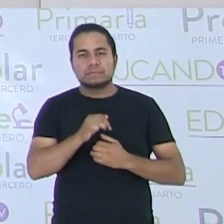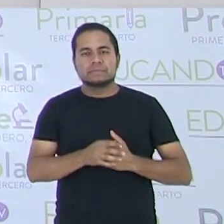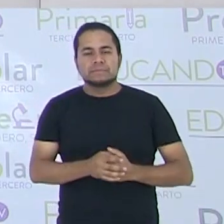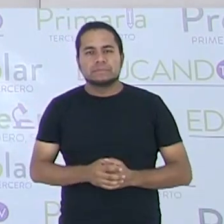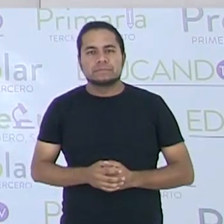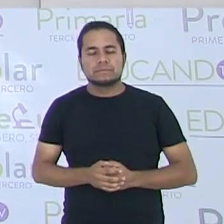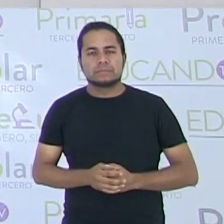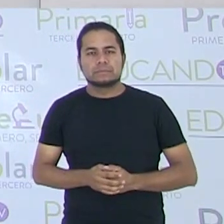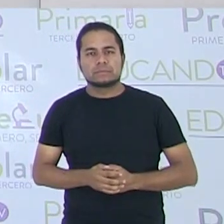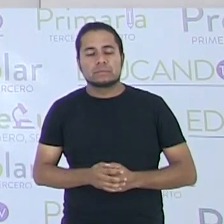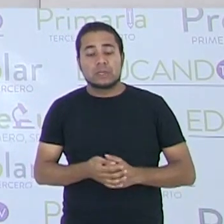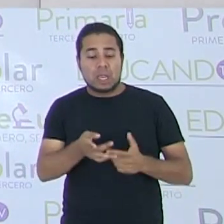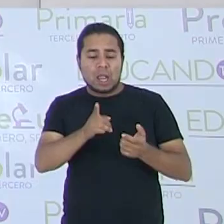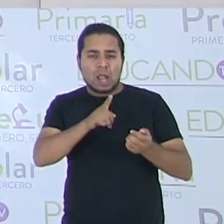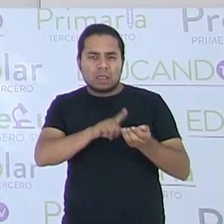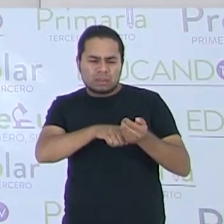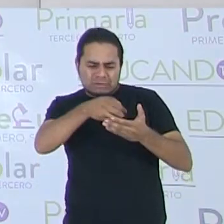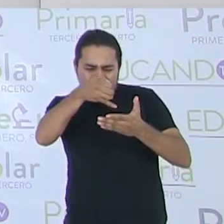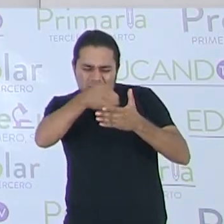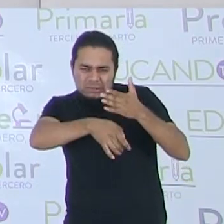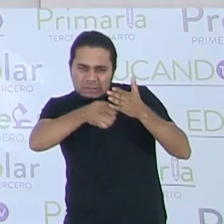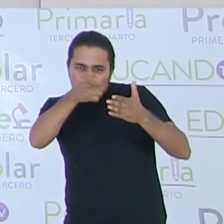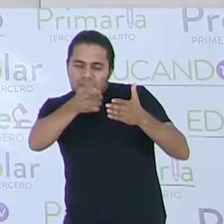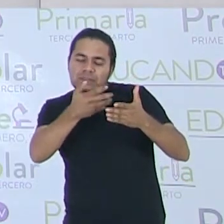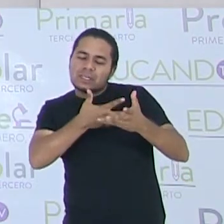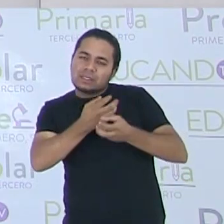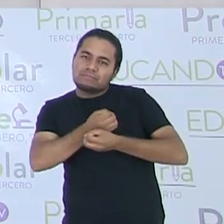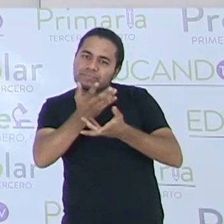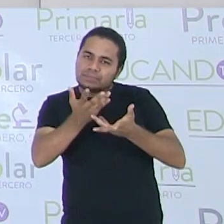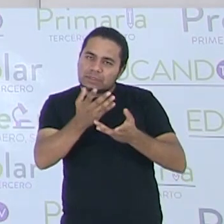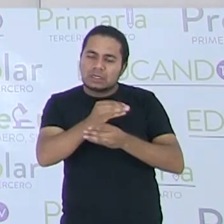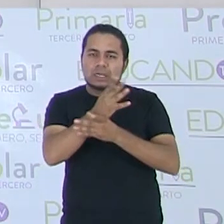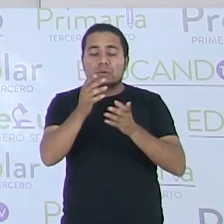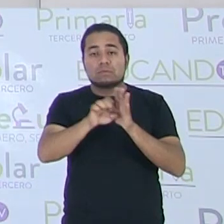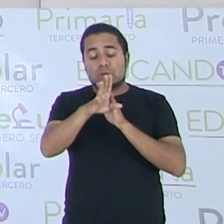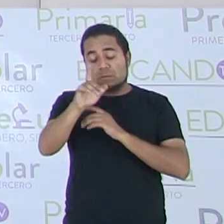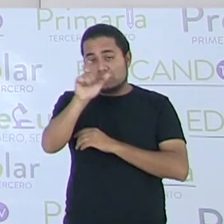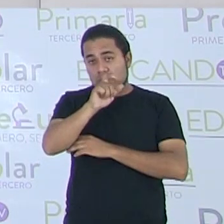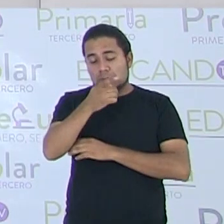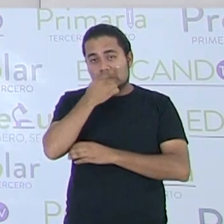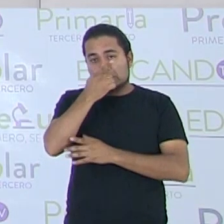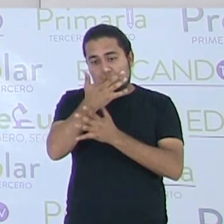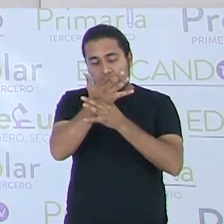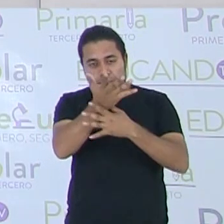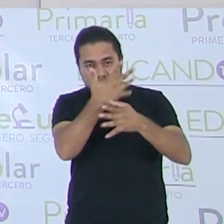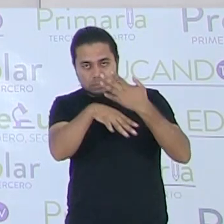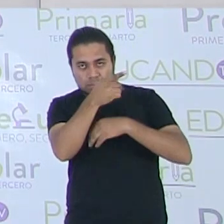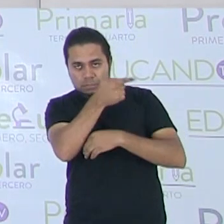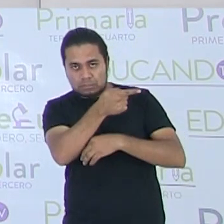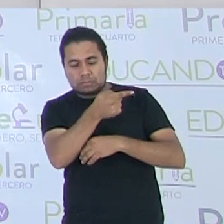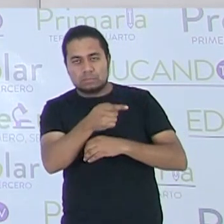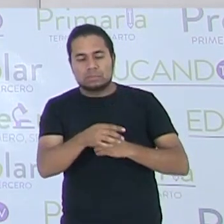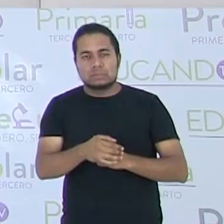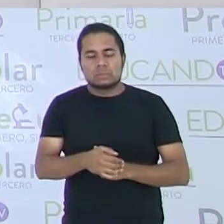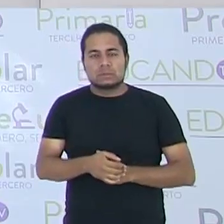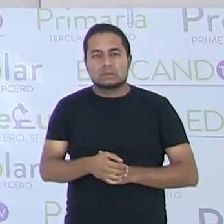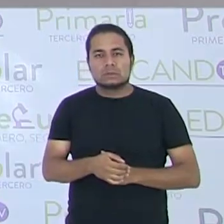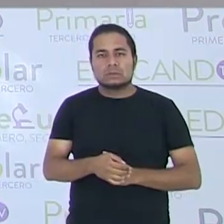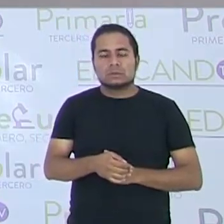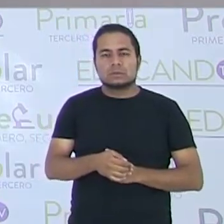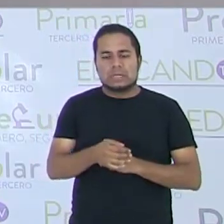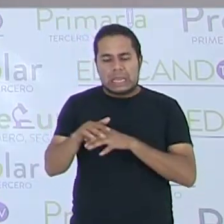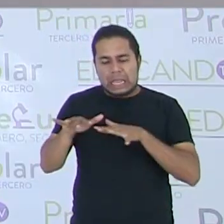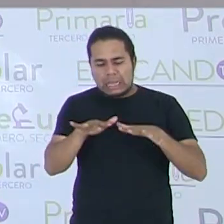y que encierra un significado. Por ejemplo, cuando dice acá, el